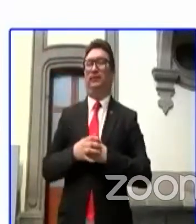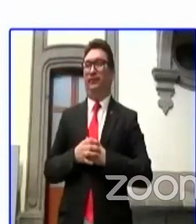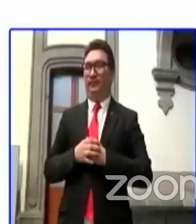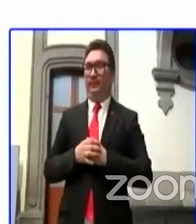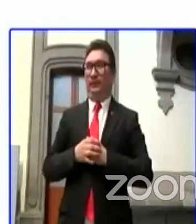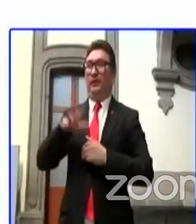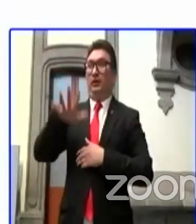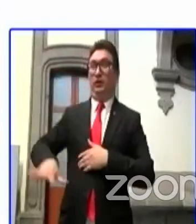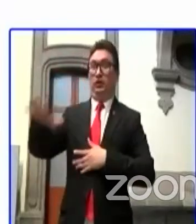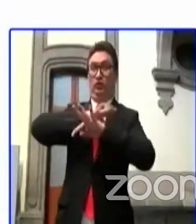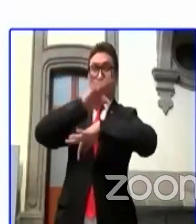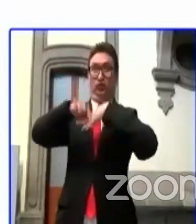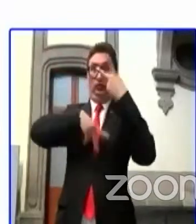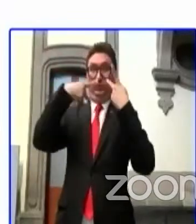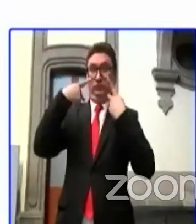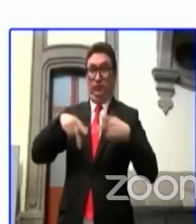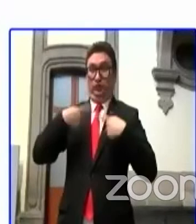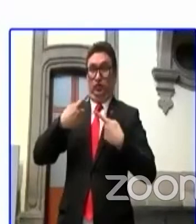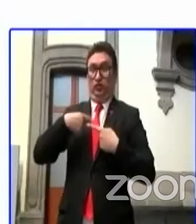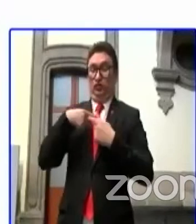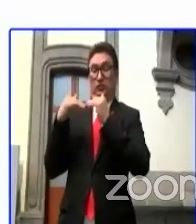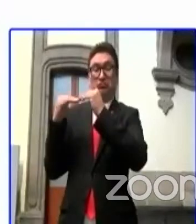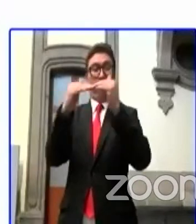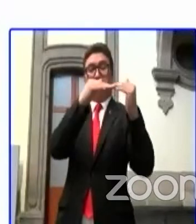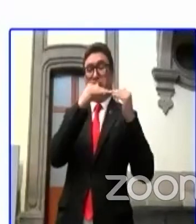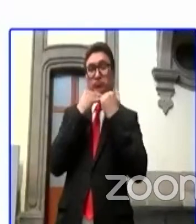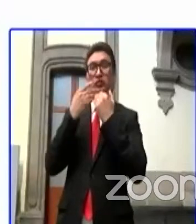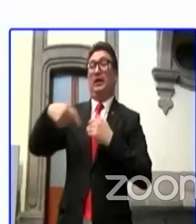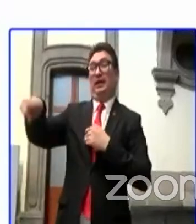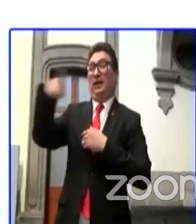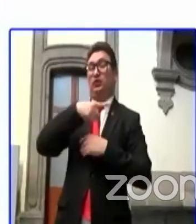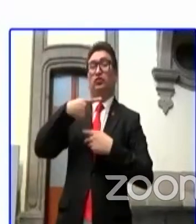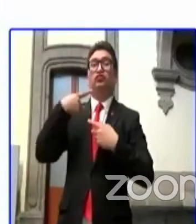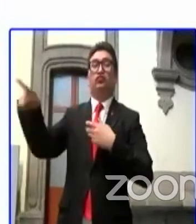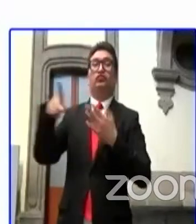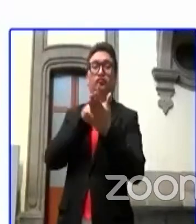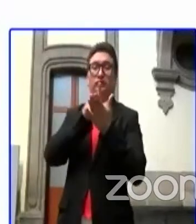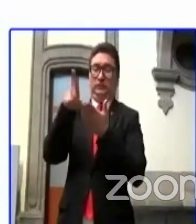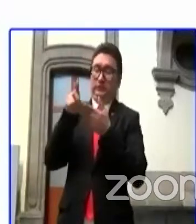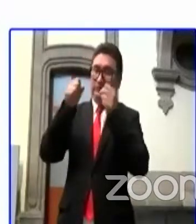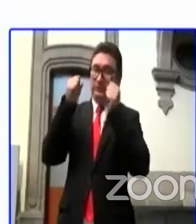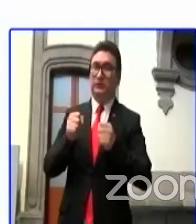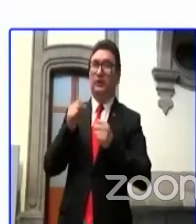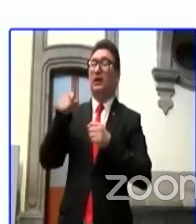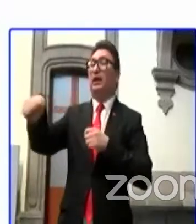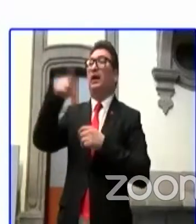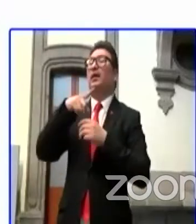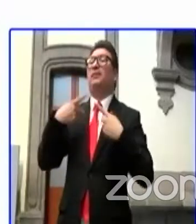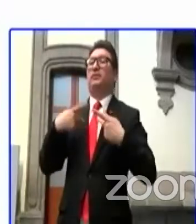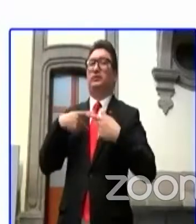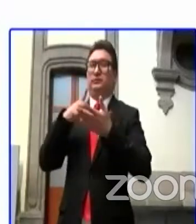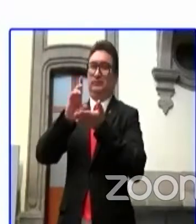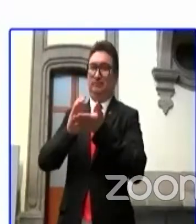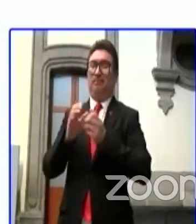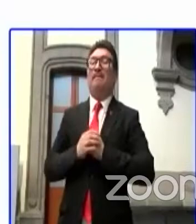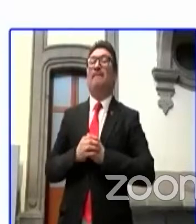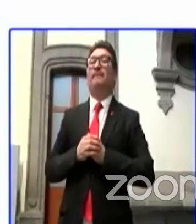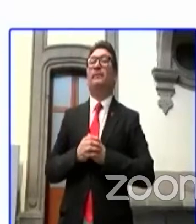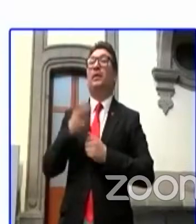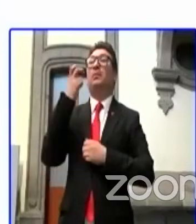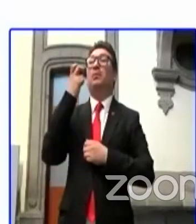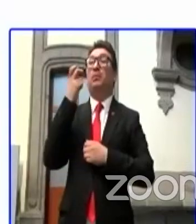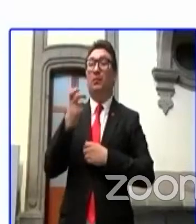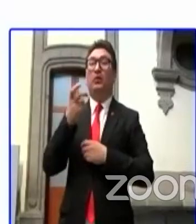goce pleno y en condiciones de igualdad de todos los derechos de las personas con discapacidad. Por ello,